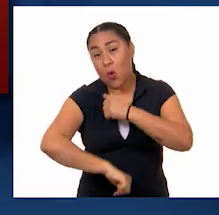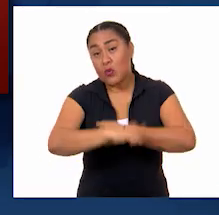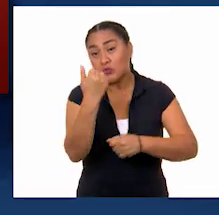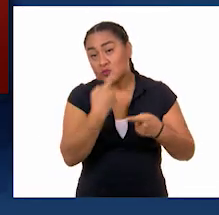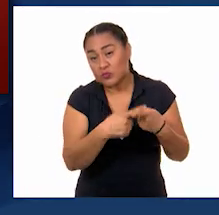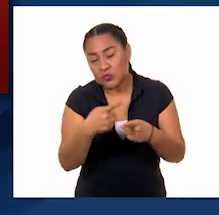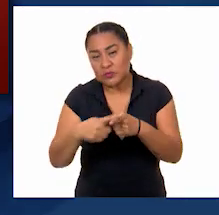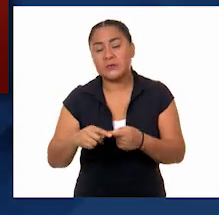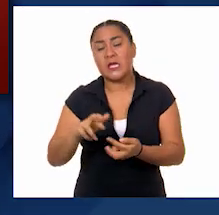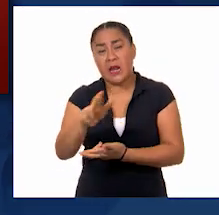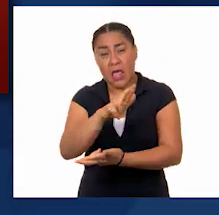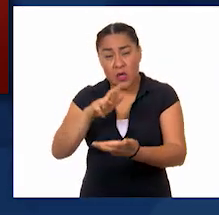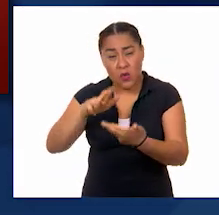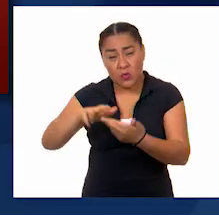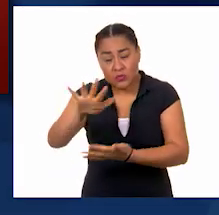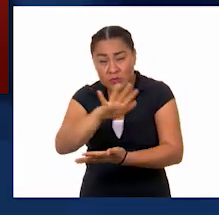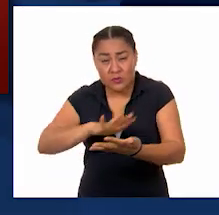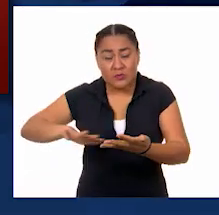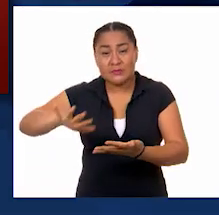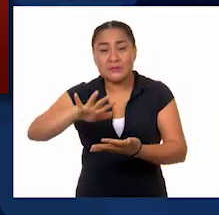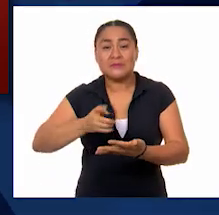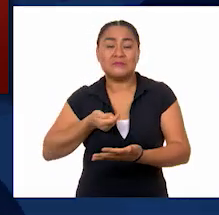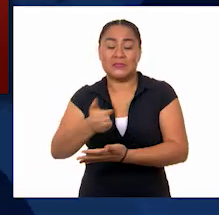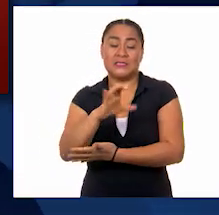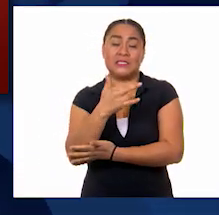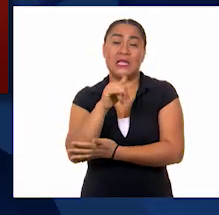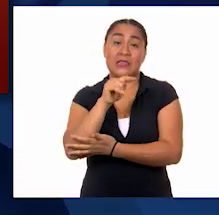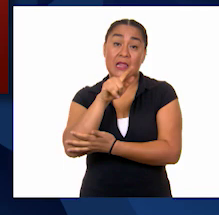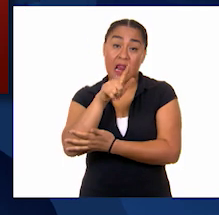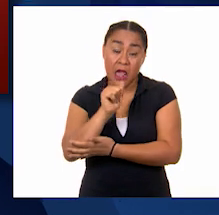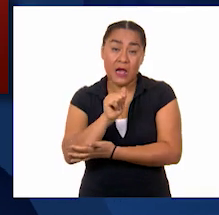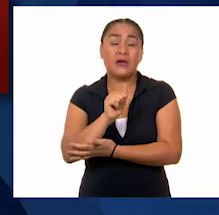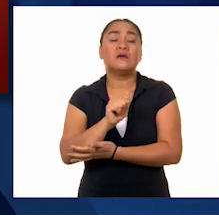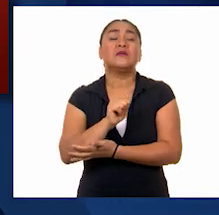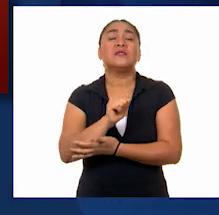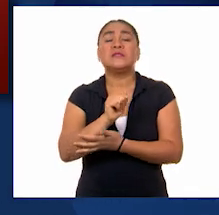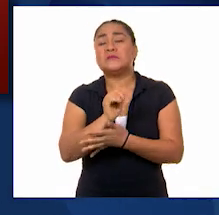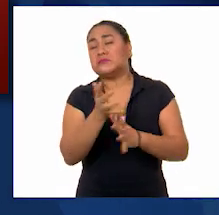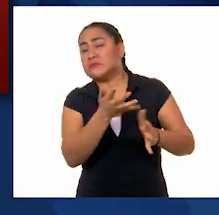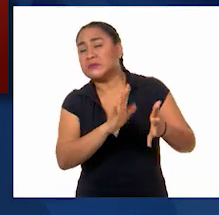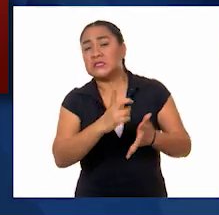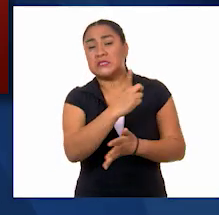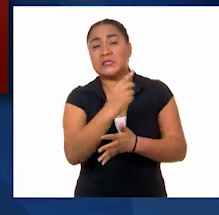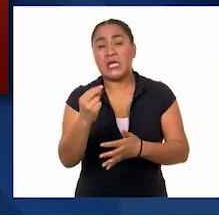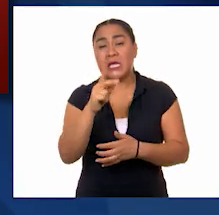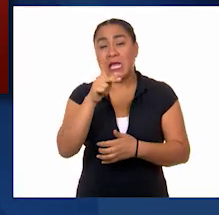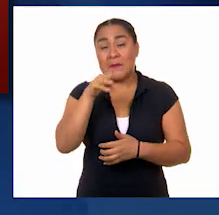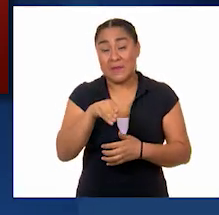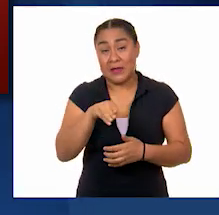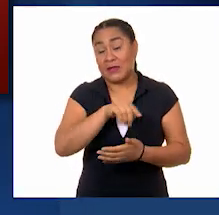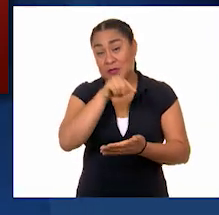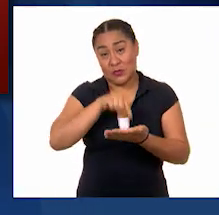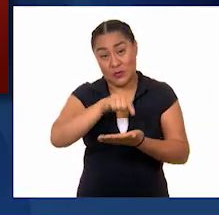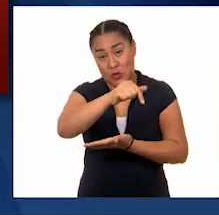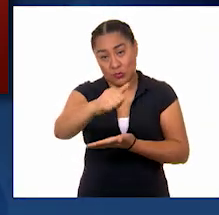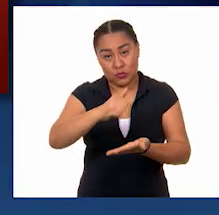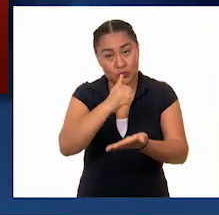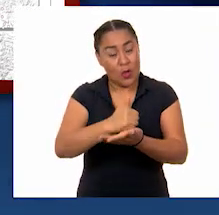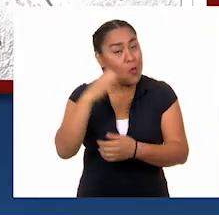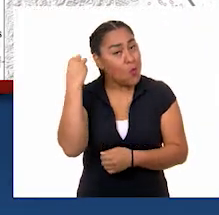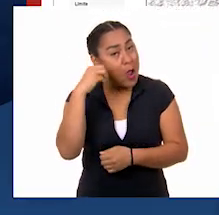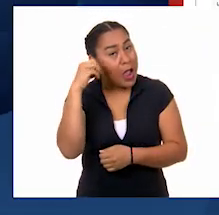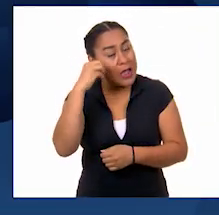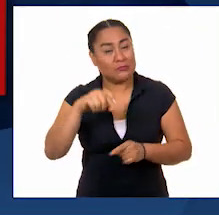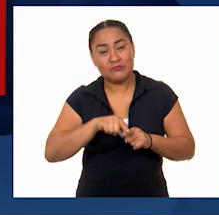región chinanteca, también identificada como Chinantla, se encuentra a unos 100 kilómetros de la ciudad de Oaxaca.